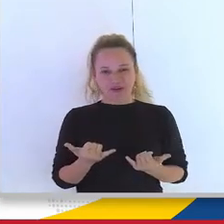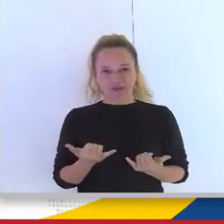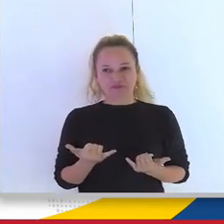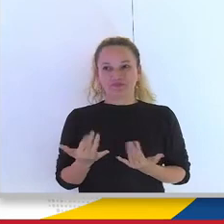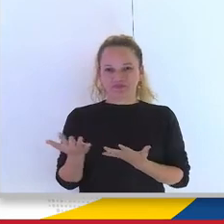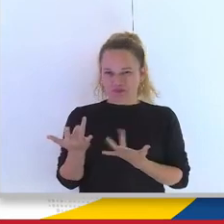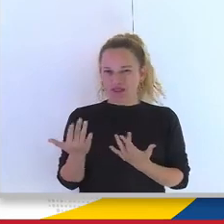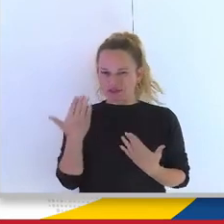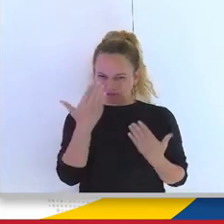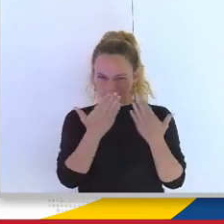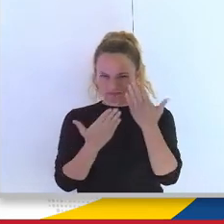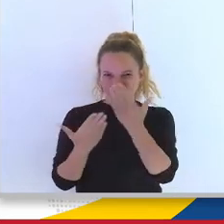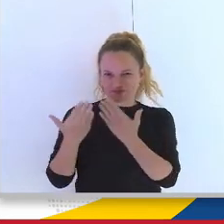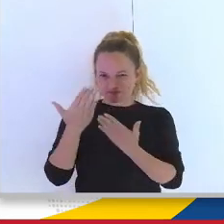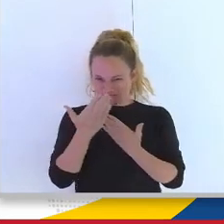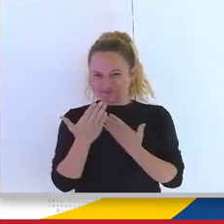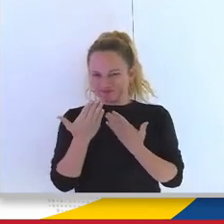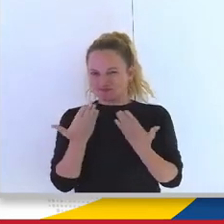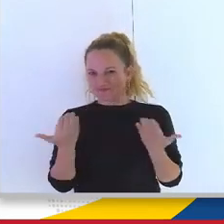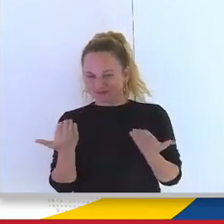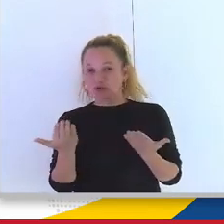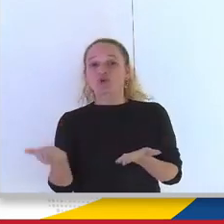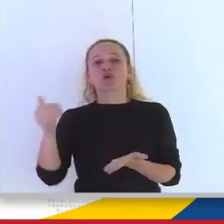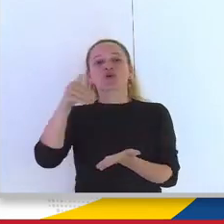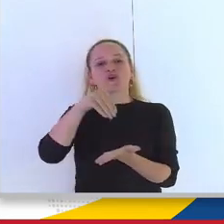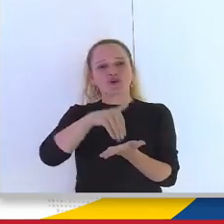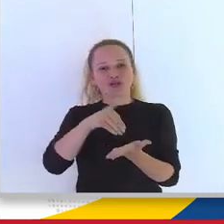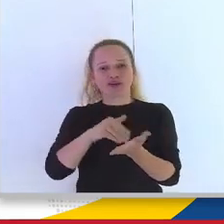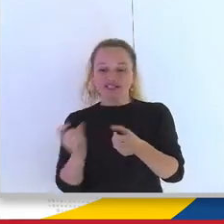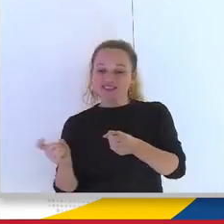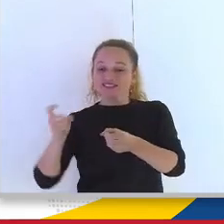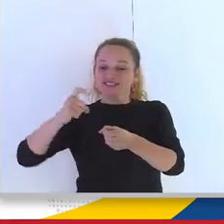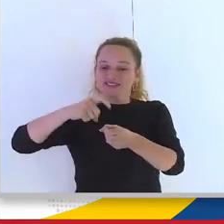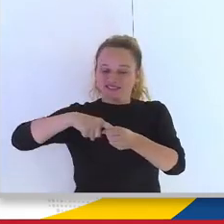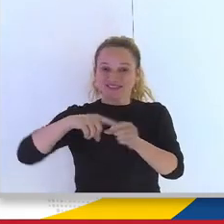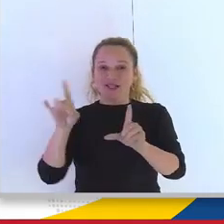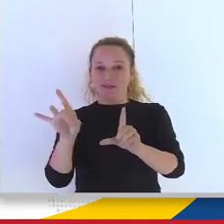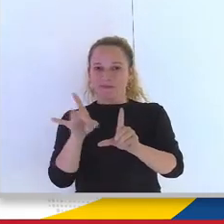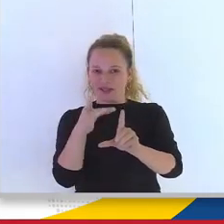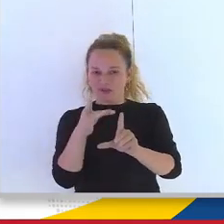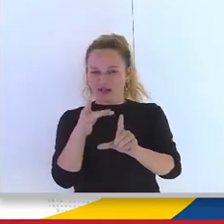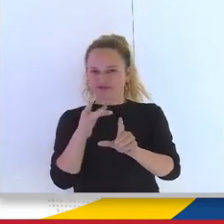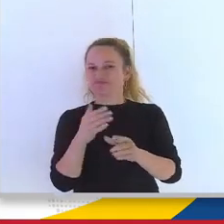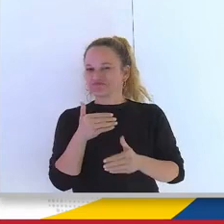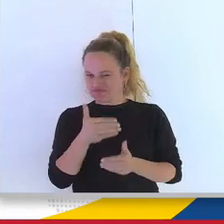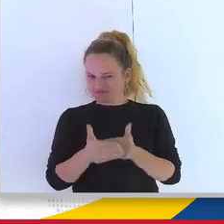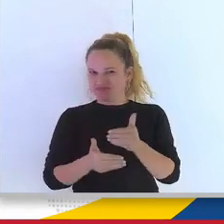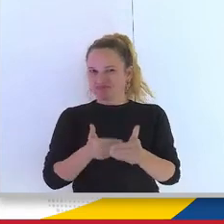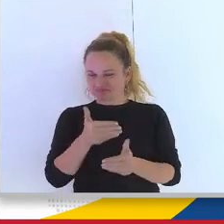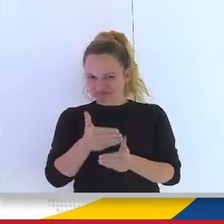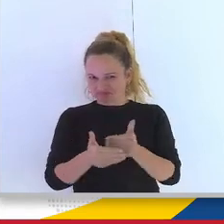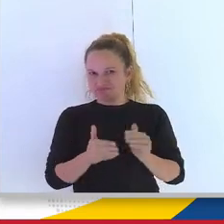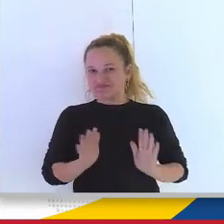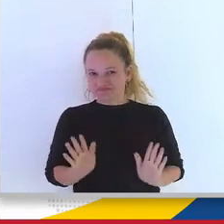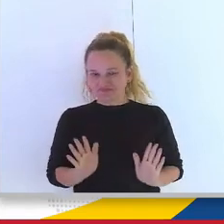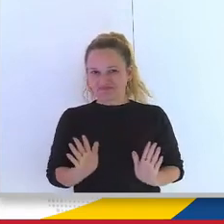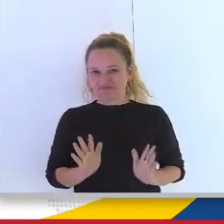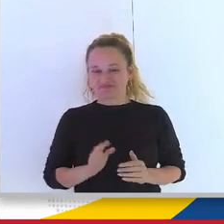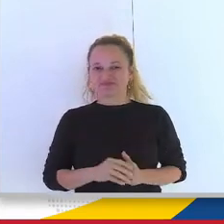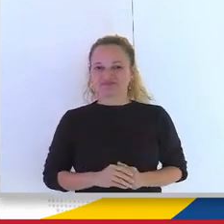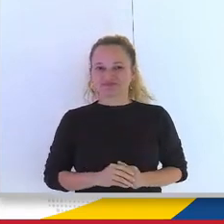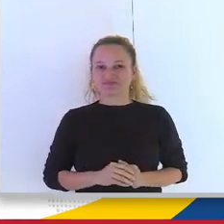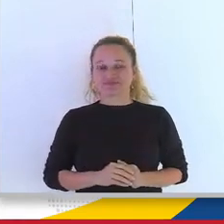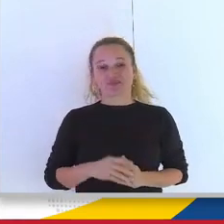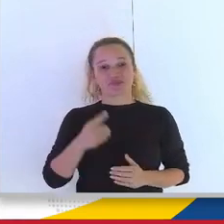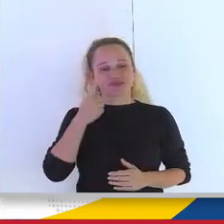vamos a mirar ahí mientras nuevamente lo conectamos. Está en camino también